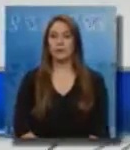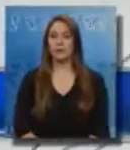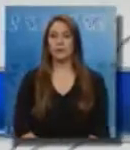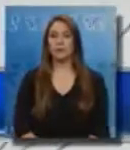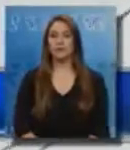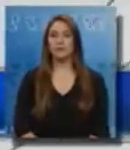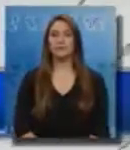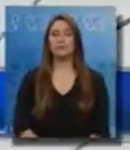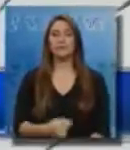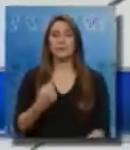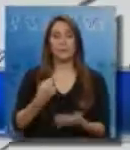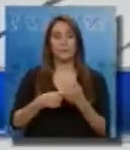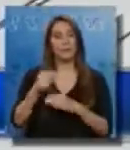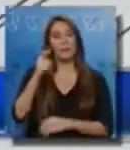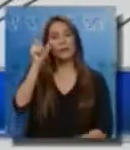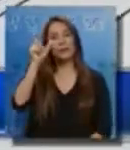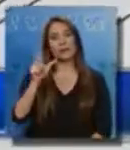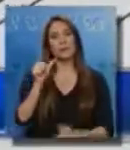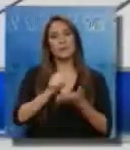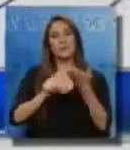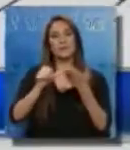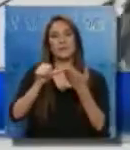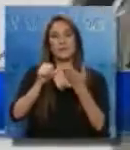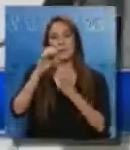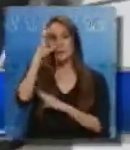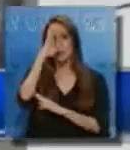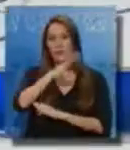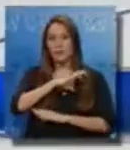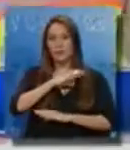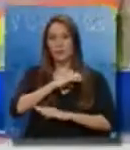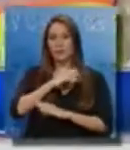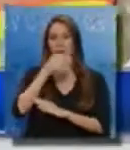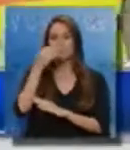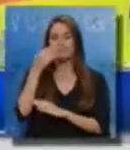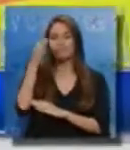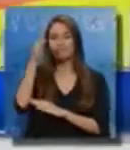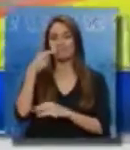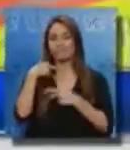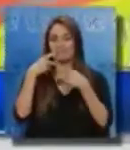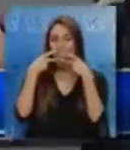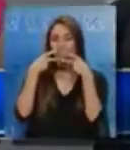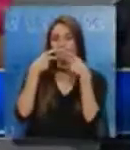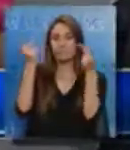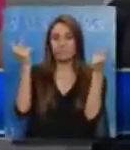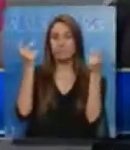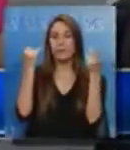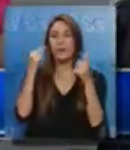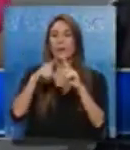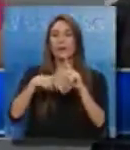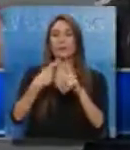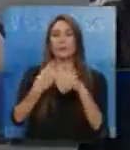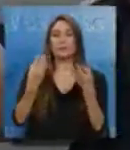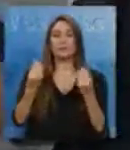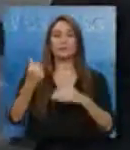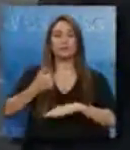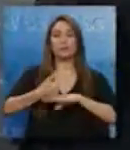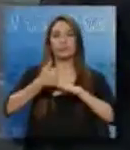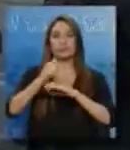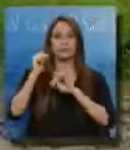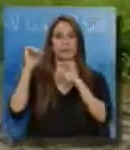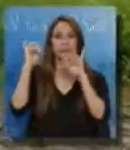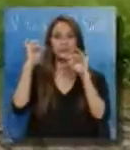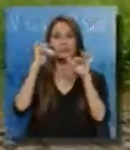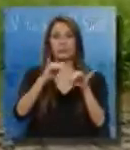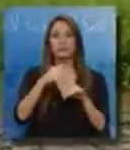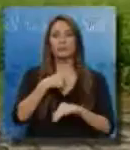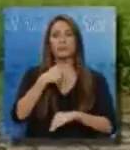Luego de dar una rueda de prensa en Guayaquil, el ministro del Interior José Serrano y otras autoridades llegaron a Montañita, provincia de Santa Elena,